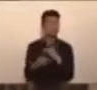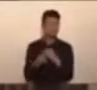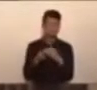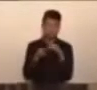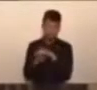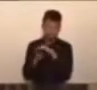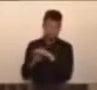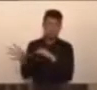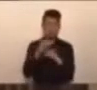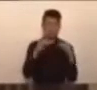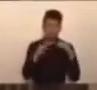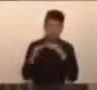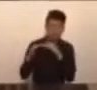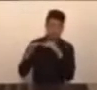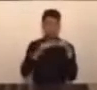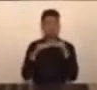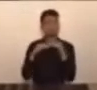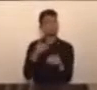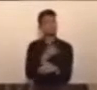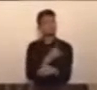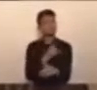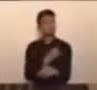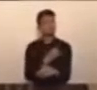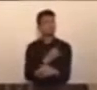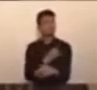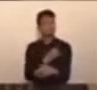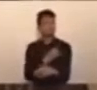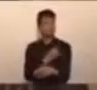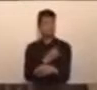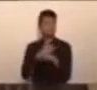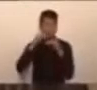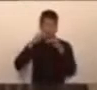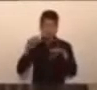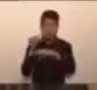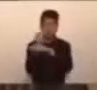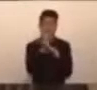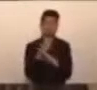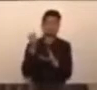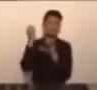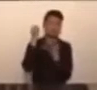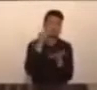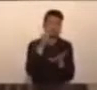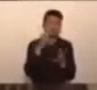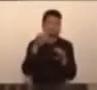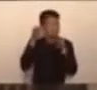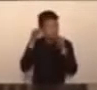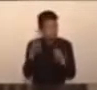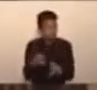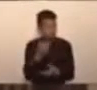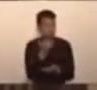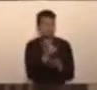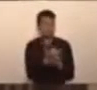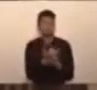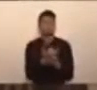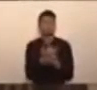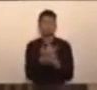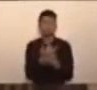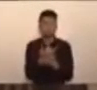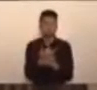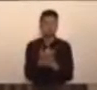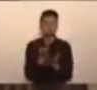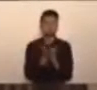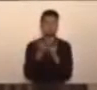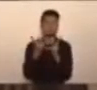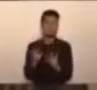en equidad se les regrese a todas las instituciones públicas el dinero que acreditan que le dedujeron a